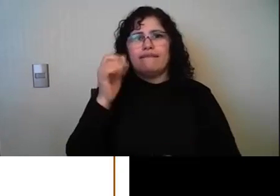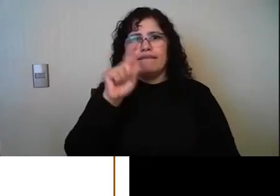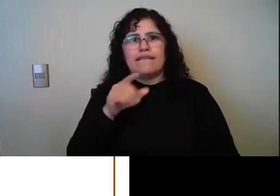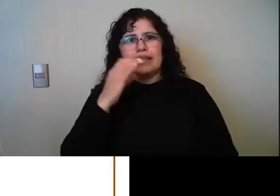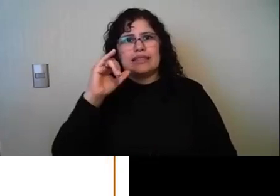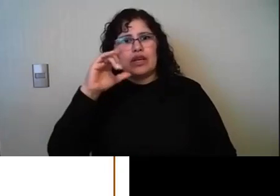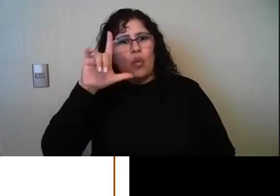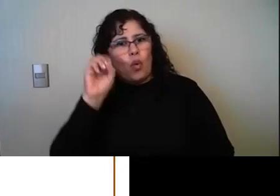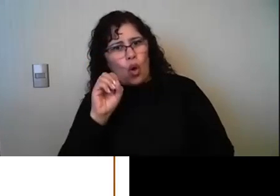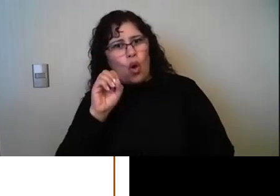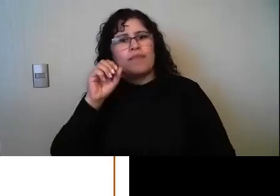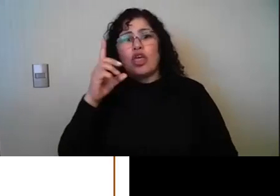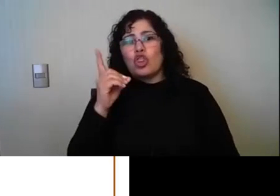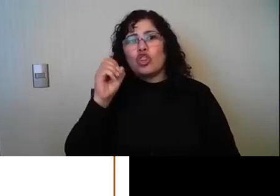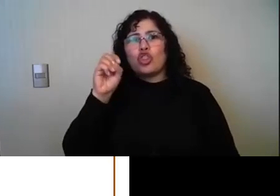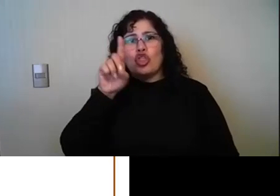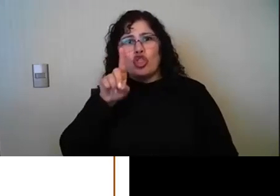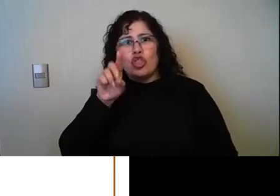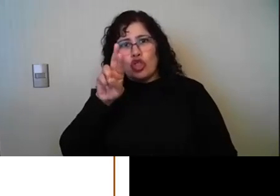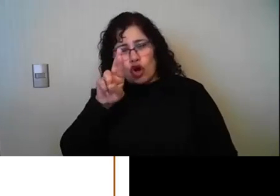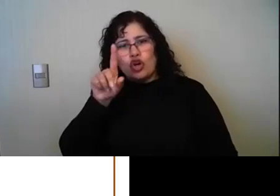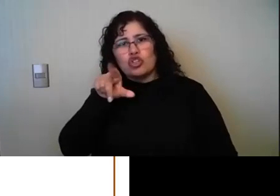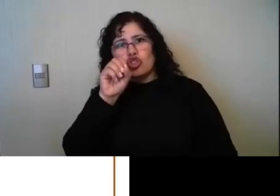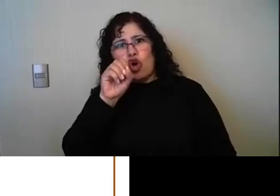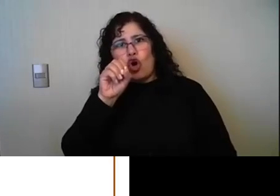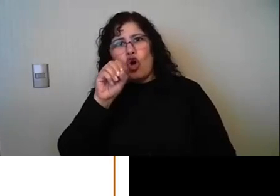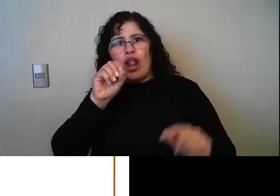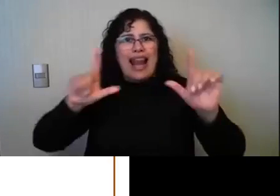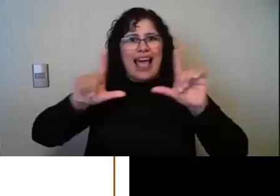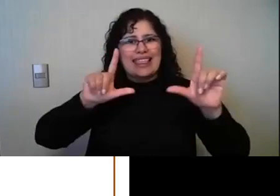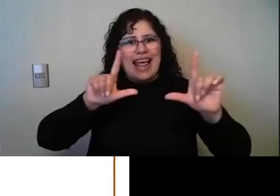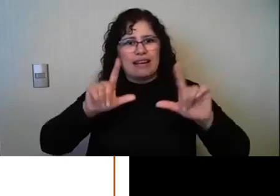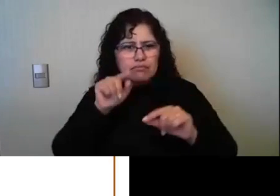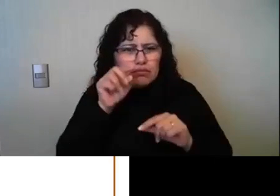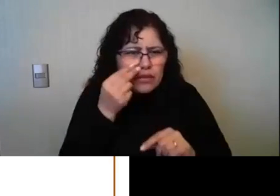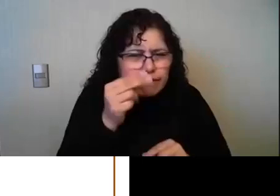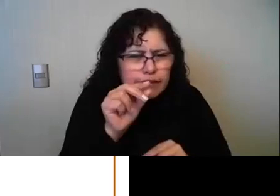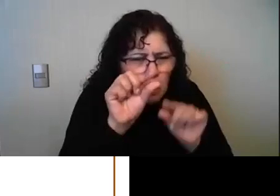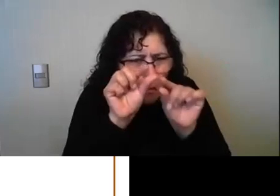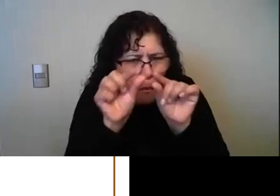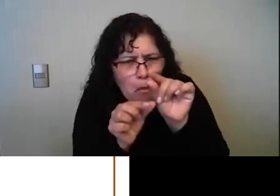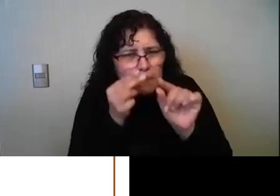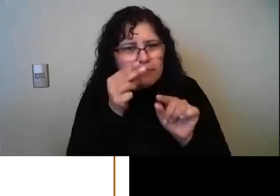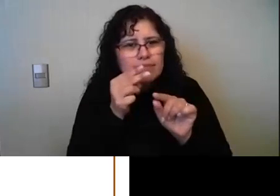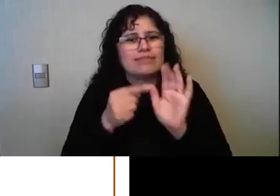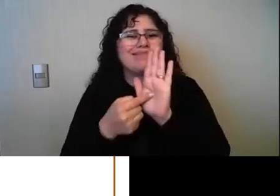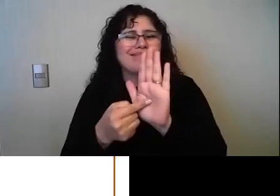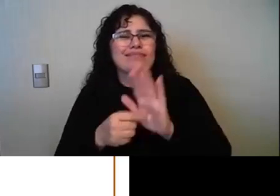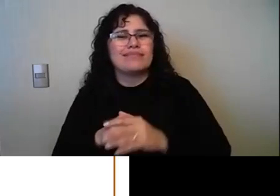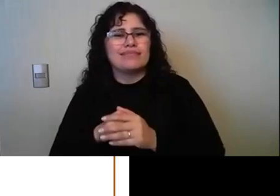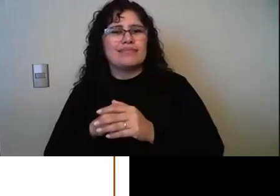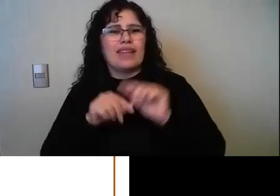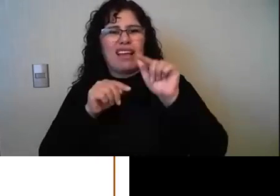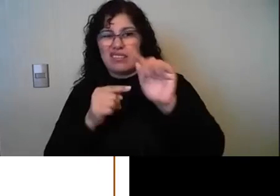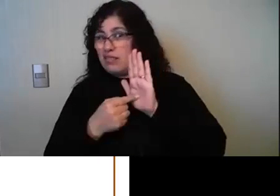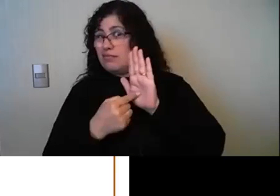epónimo, ¿cierto? Corresponde al fascículo dorsolateral, que es esa pequeña porción que está ahí. Y que esto está indicando